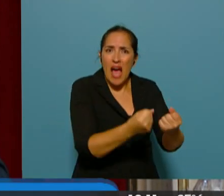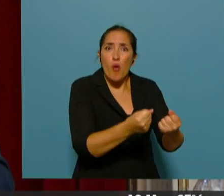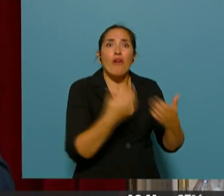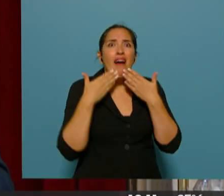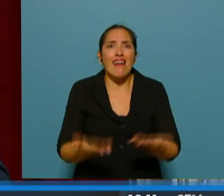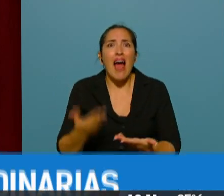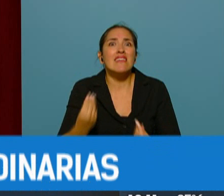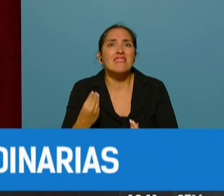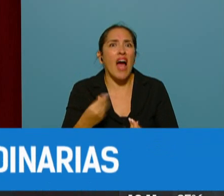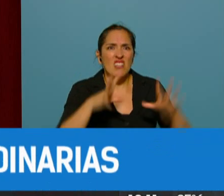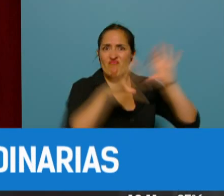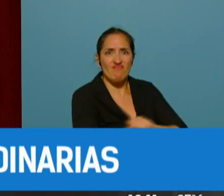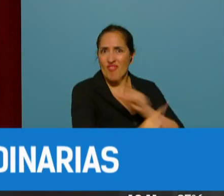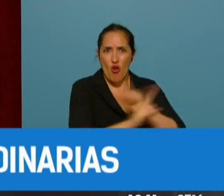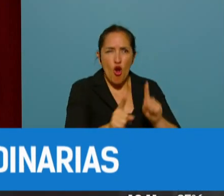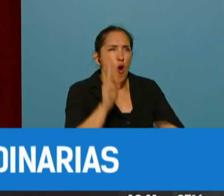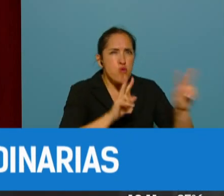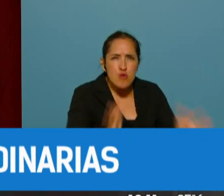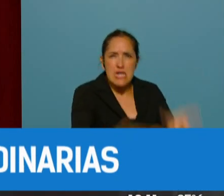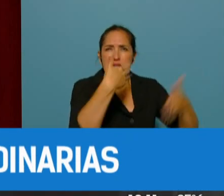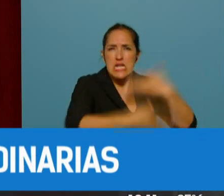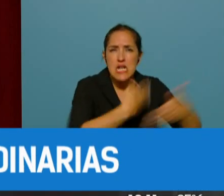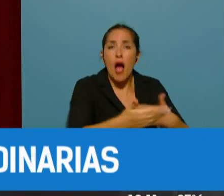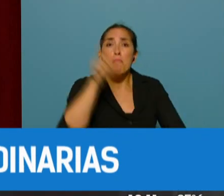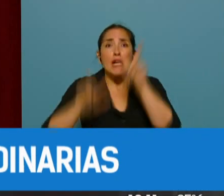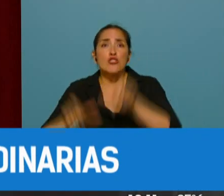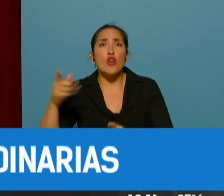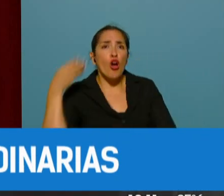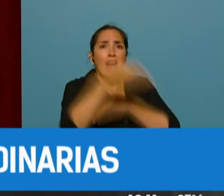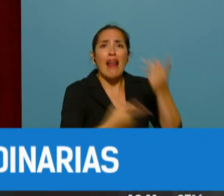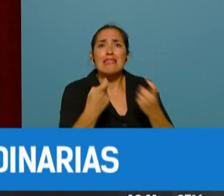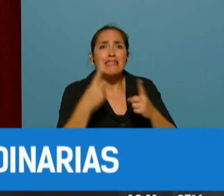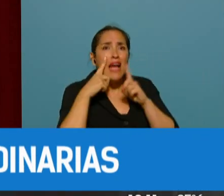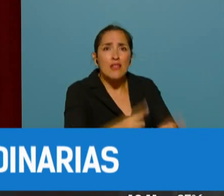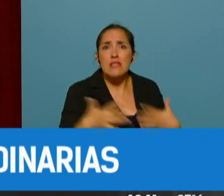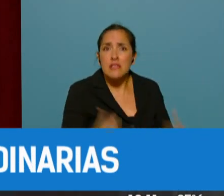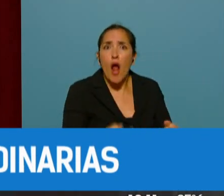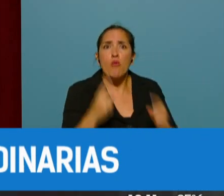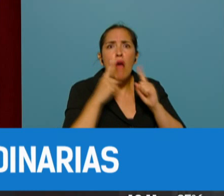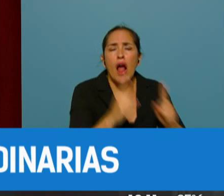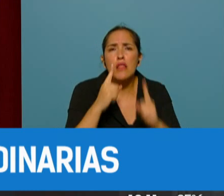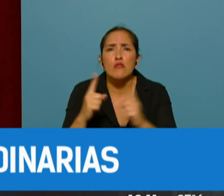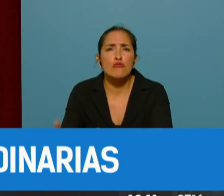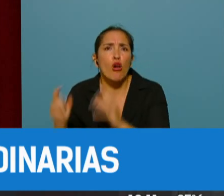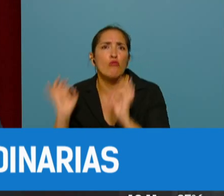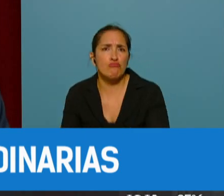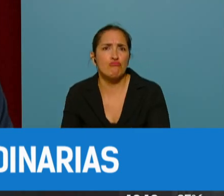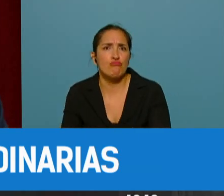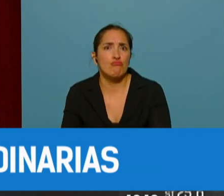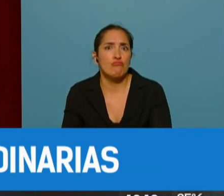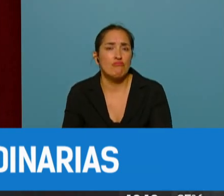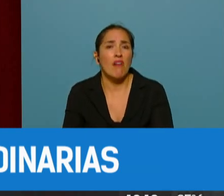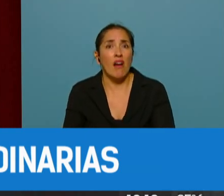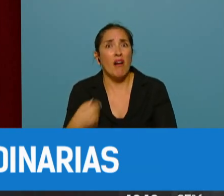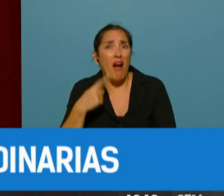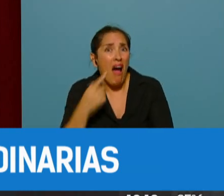colectivo, cada persona que lo necesitó tuvo la atención necesaria. Tal vez el